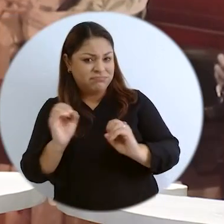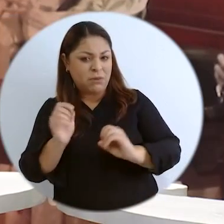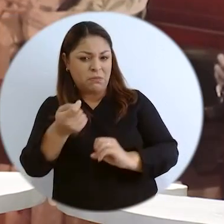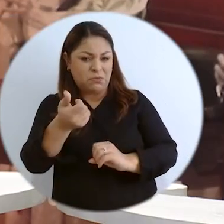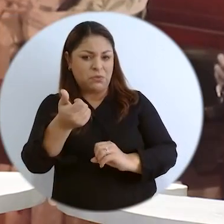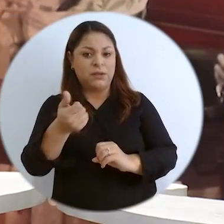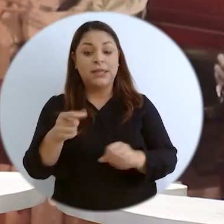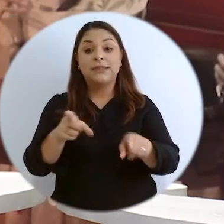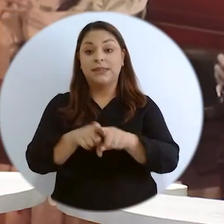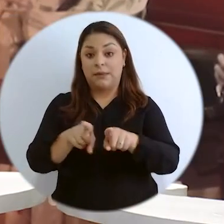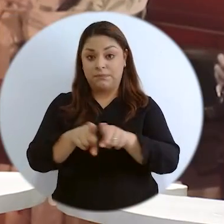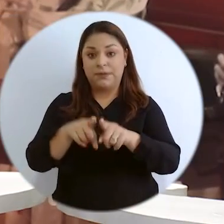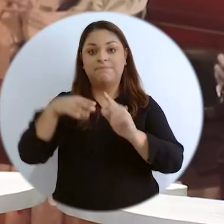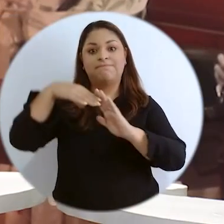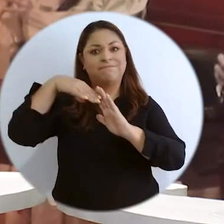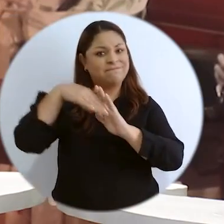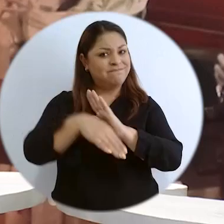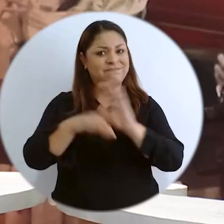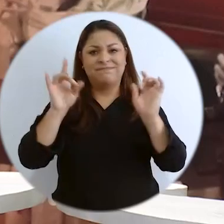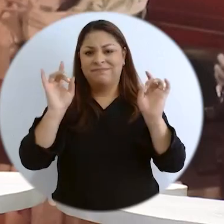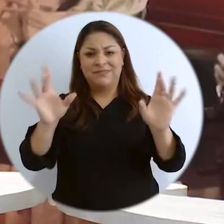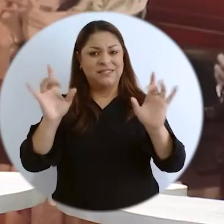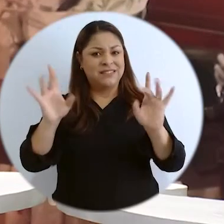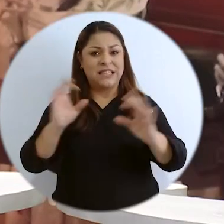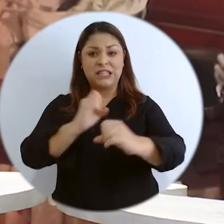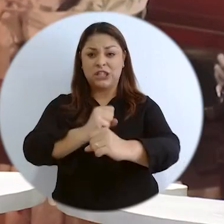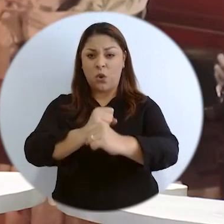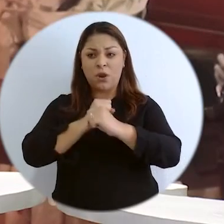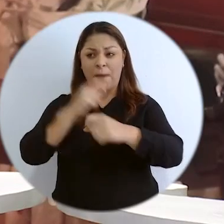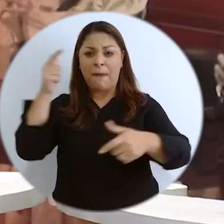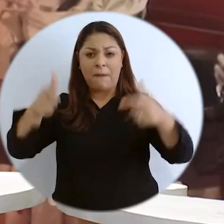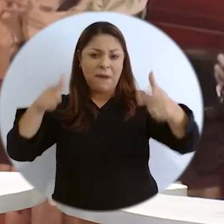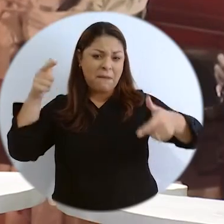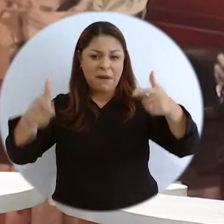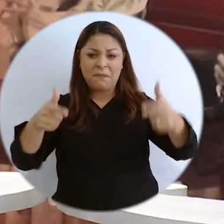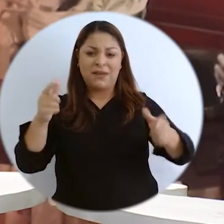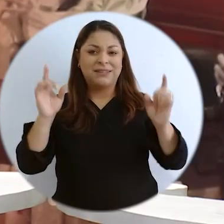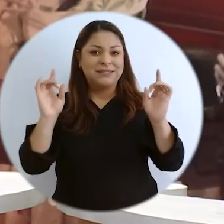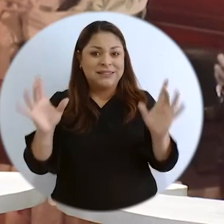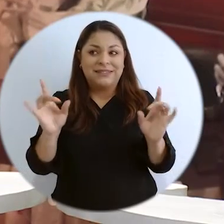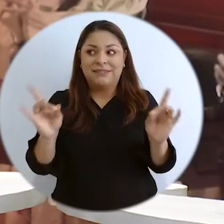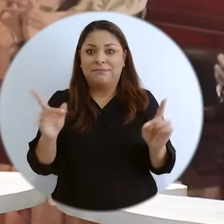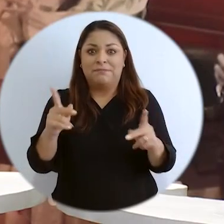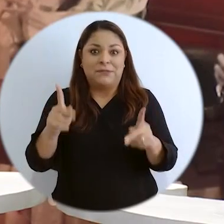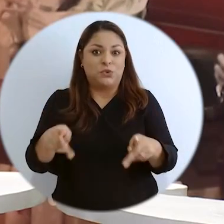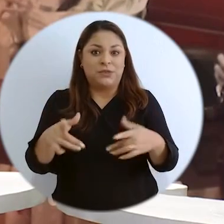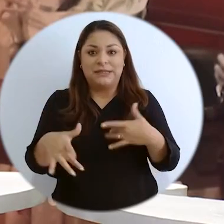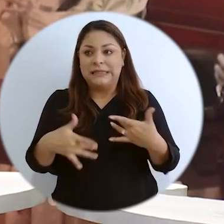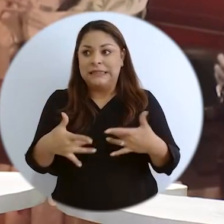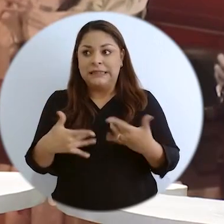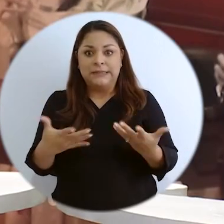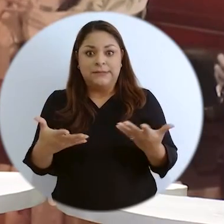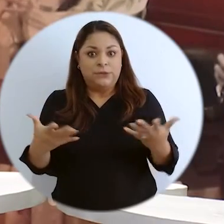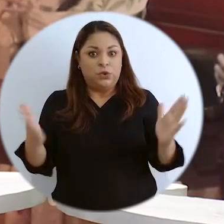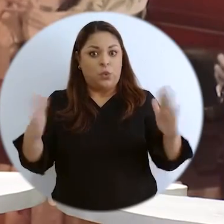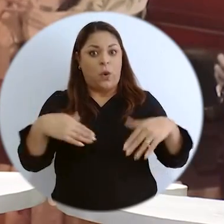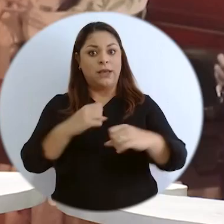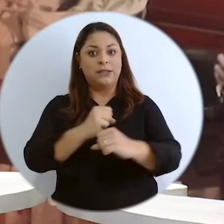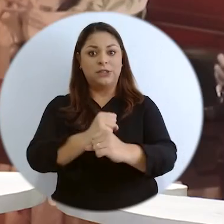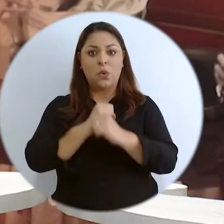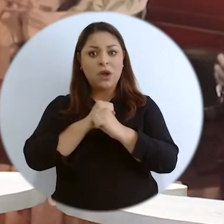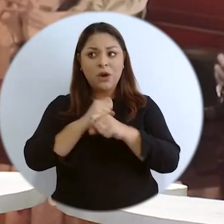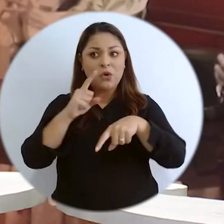es así. Y aparte de eso, una crisis de seguridad terrible en el que ya la gente ni siquiera siente,